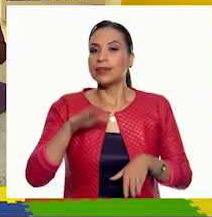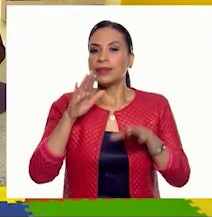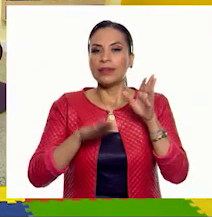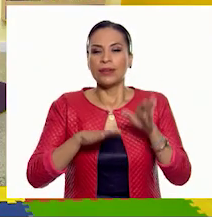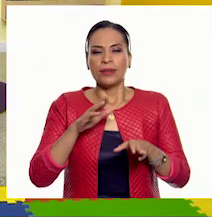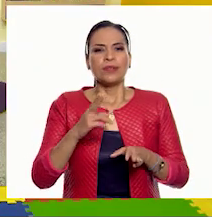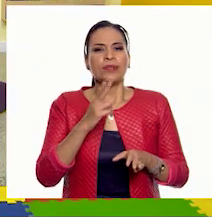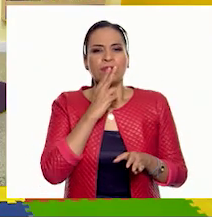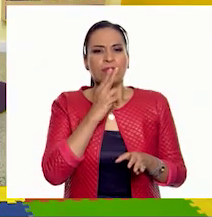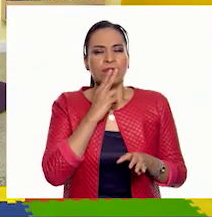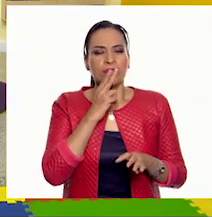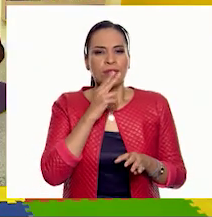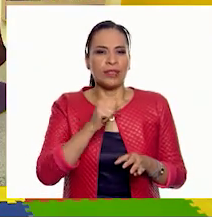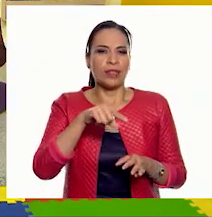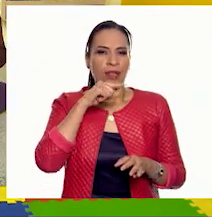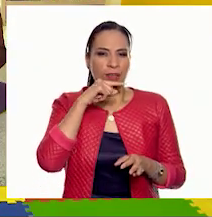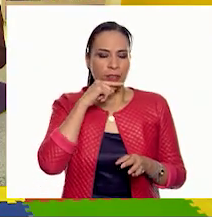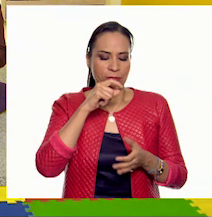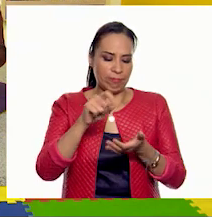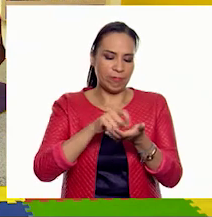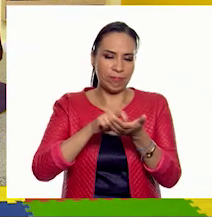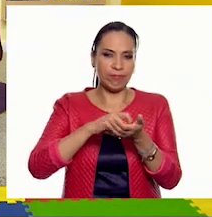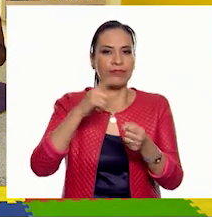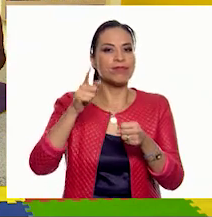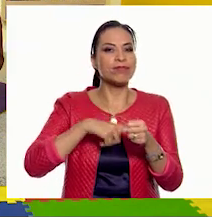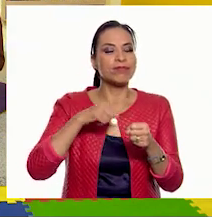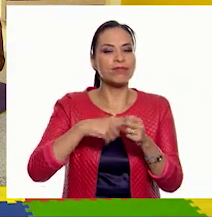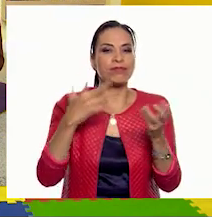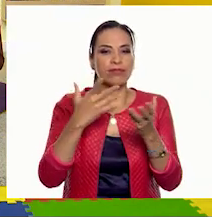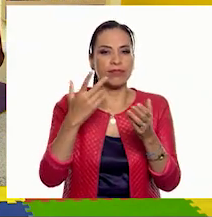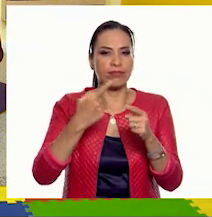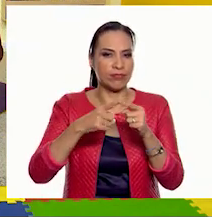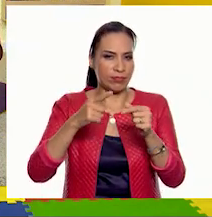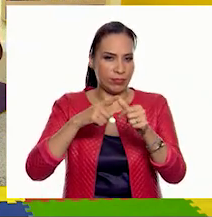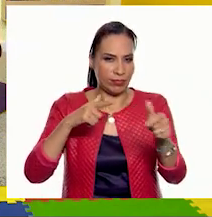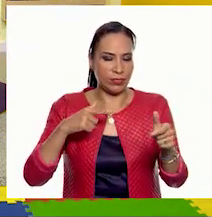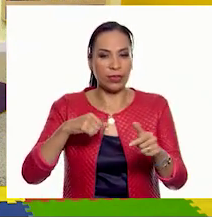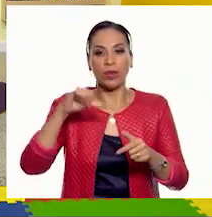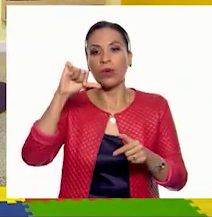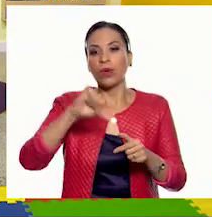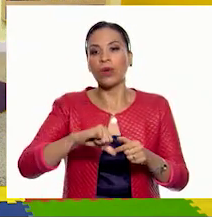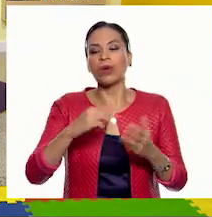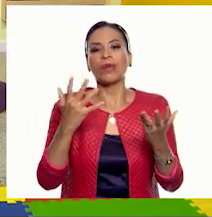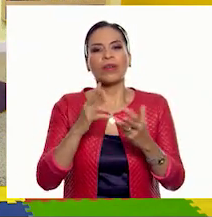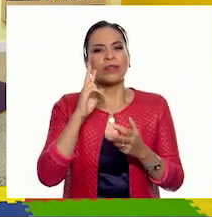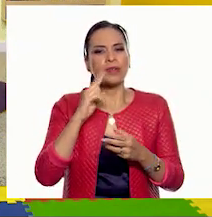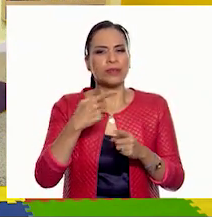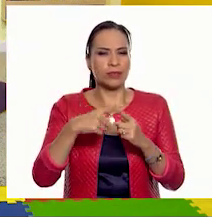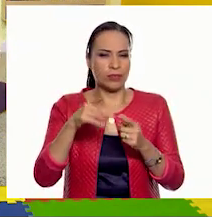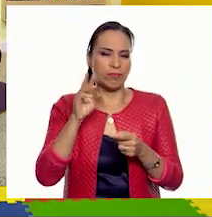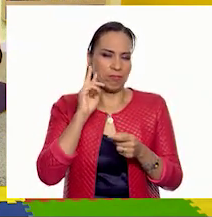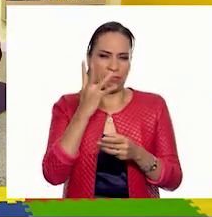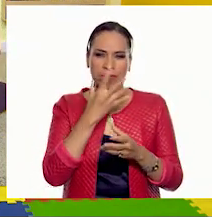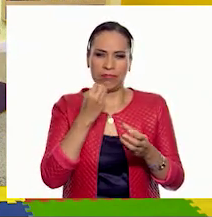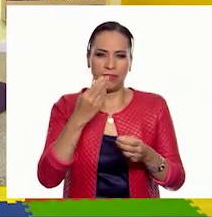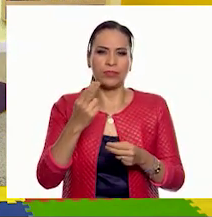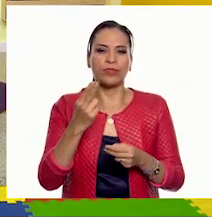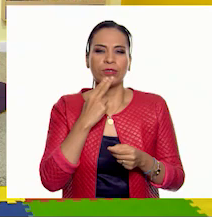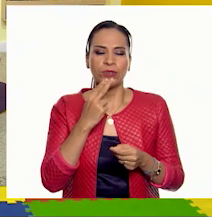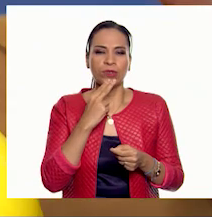Generalmente usamos lápices, crayolas o colores para hacer líneas, pero hoy vamos a enriquecer la experiencia